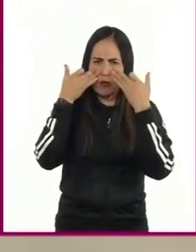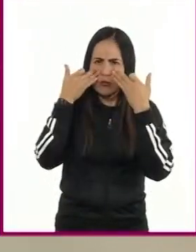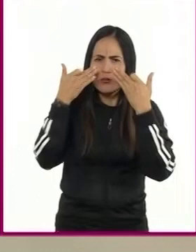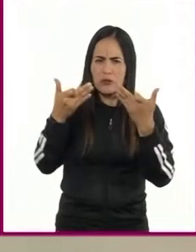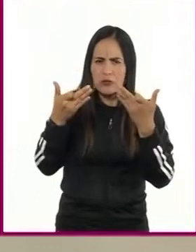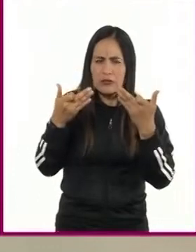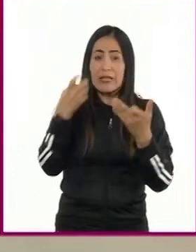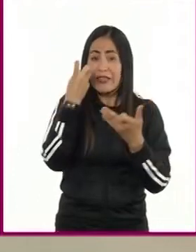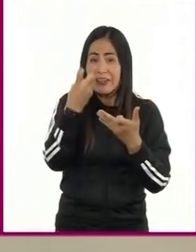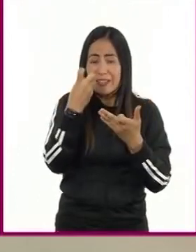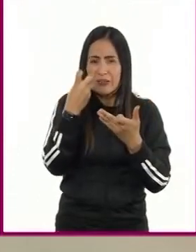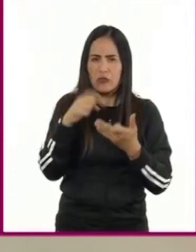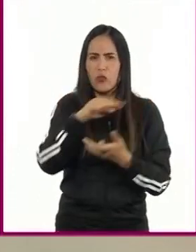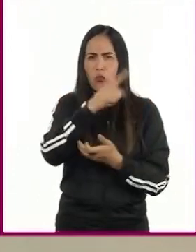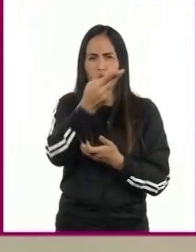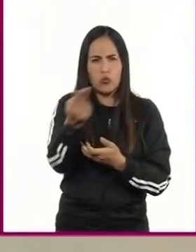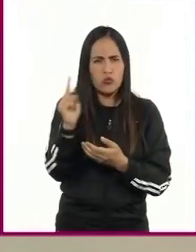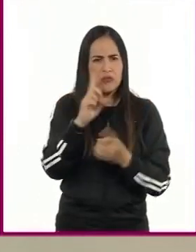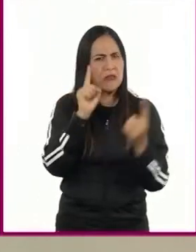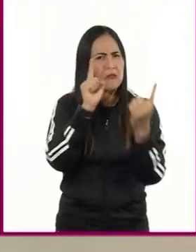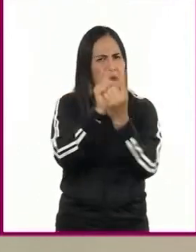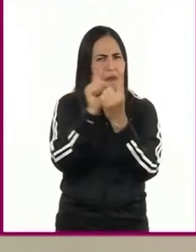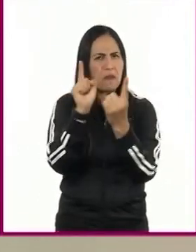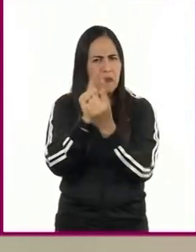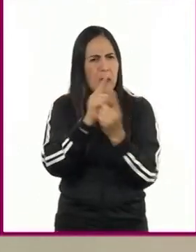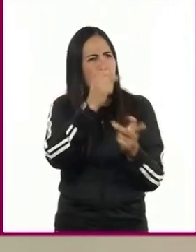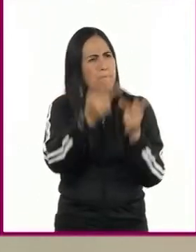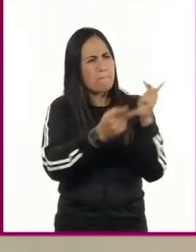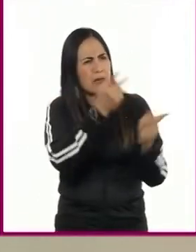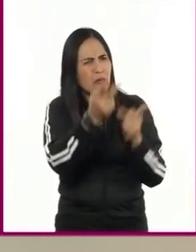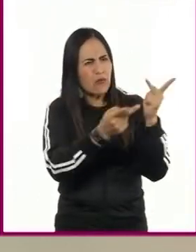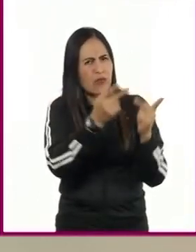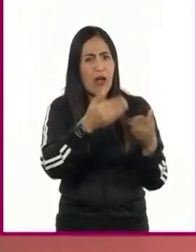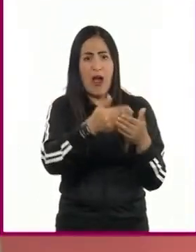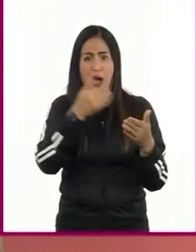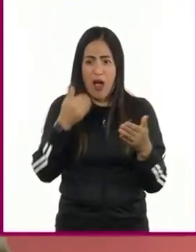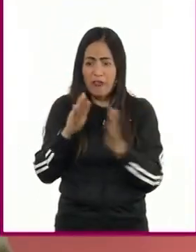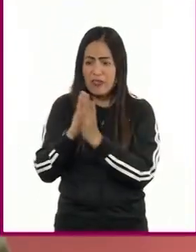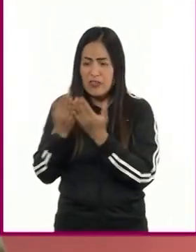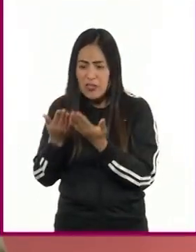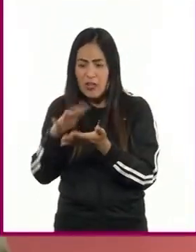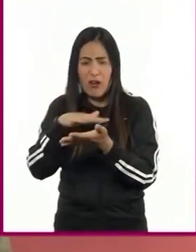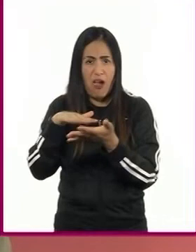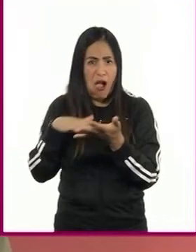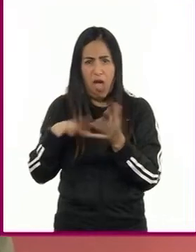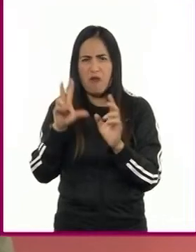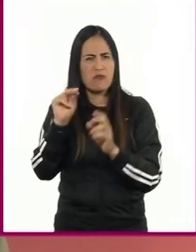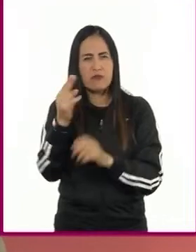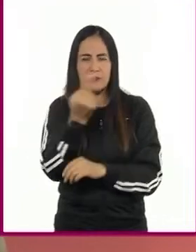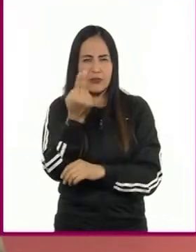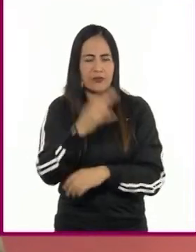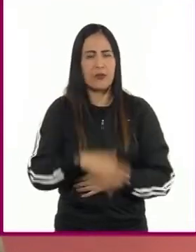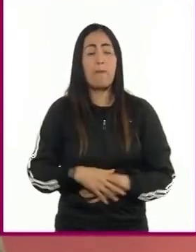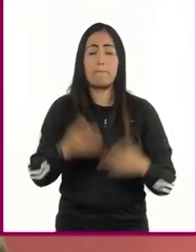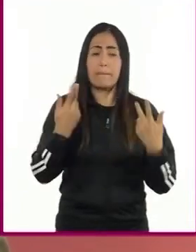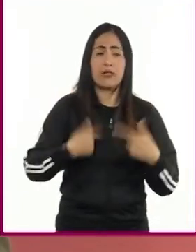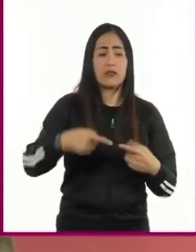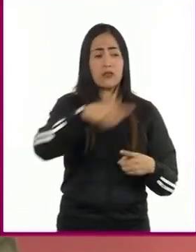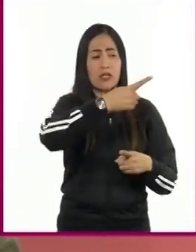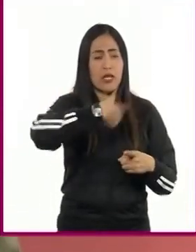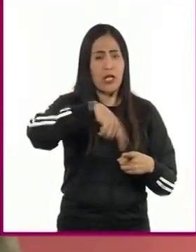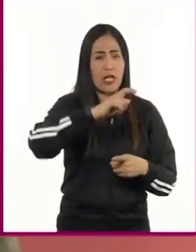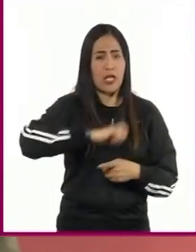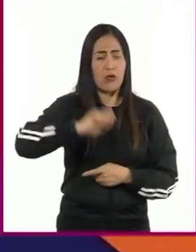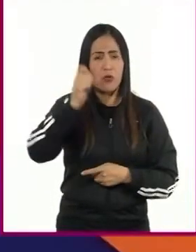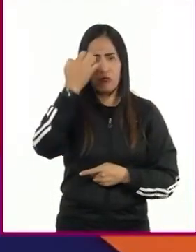ustedes pueden entrar en contacto de forma directa, sin consultar ningún material escrito. Las entrevistas a expertos, las descripciones